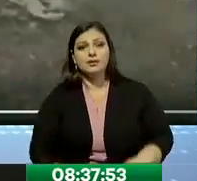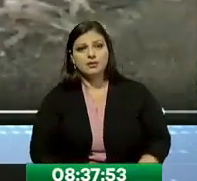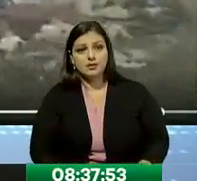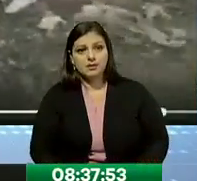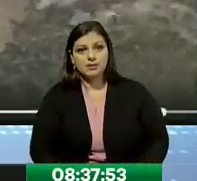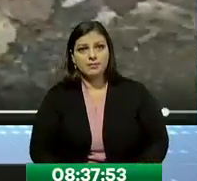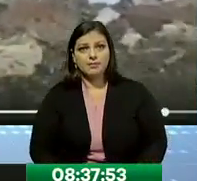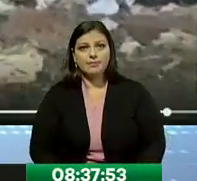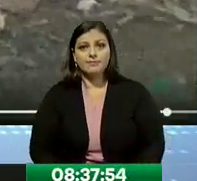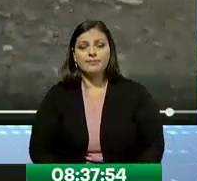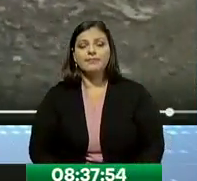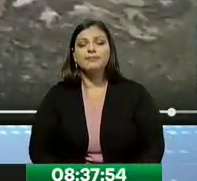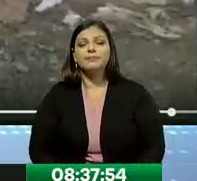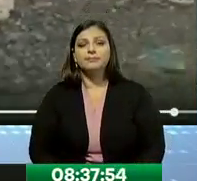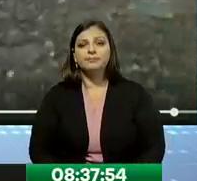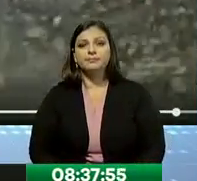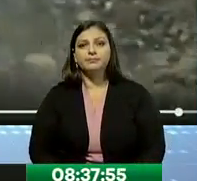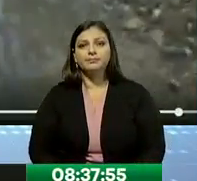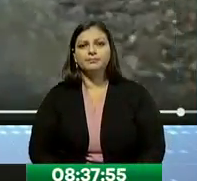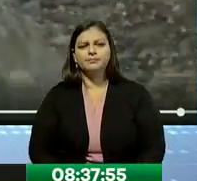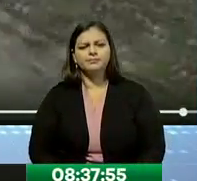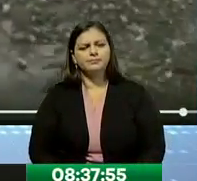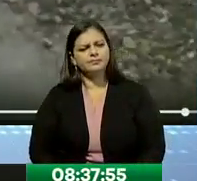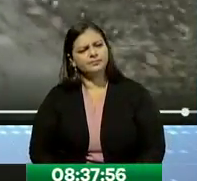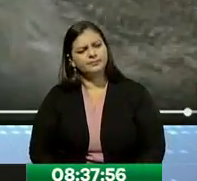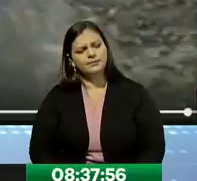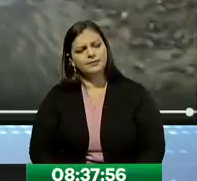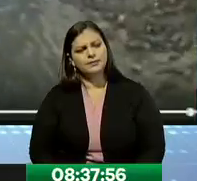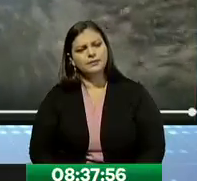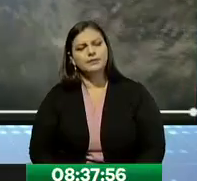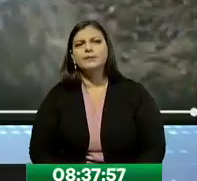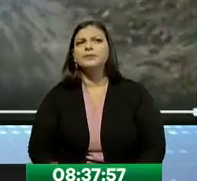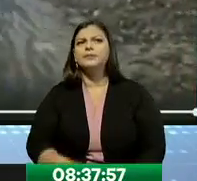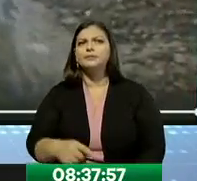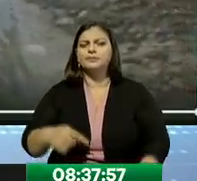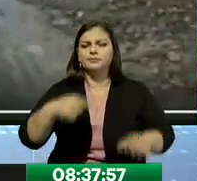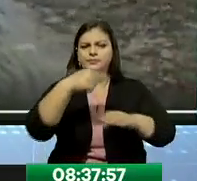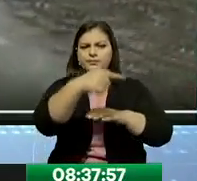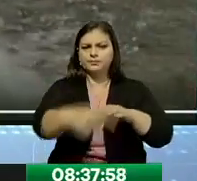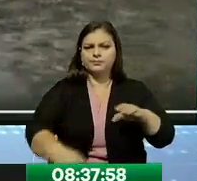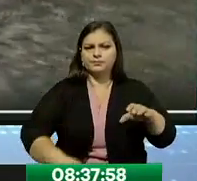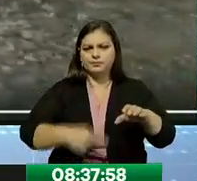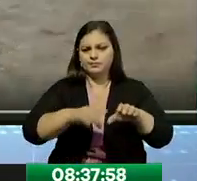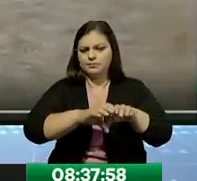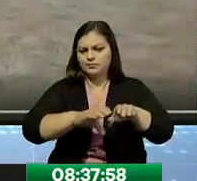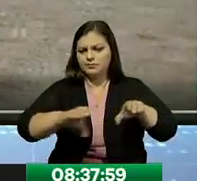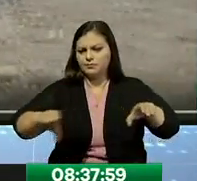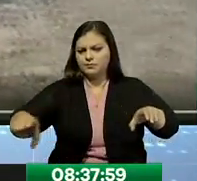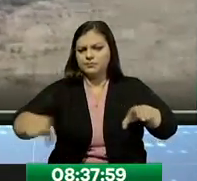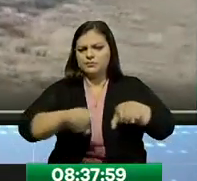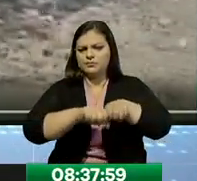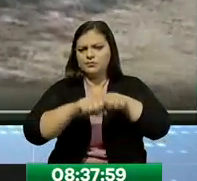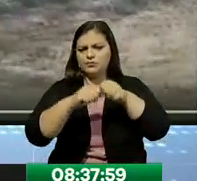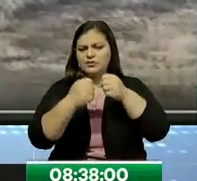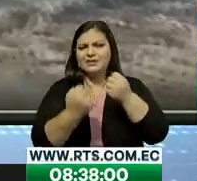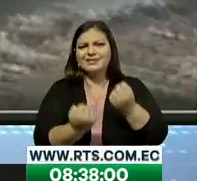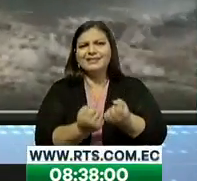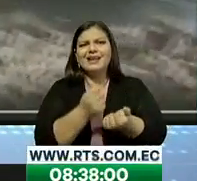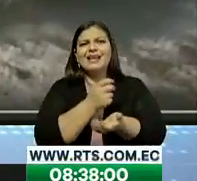hay por allá desde las invasiones pero esta tubería específicamente fue hace tres semanas y saben qué